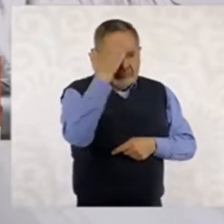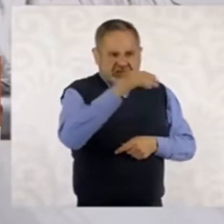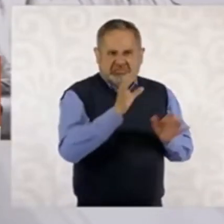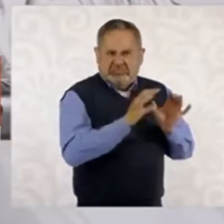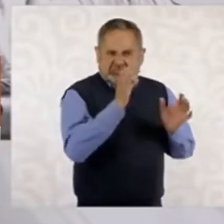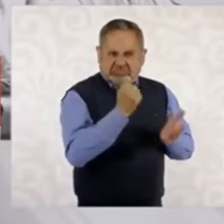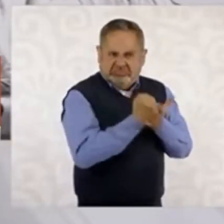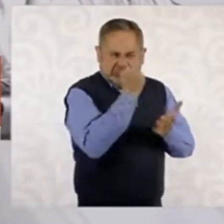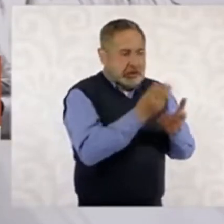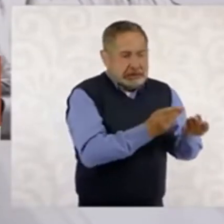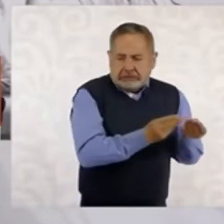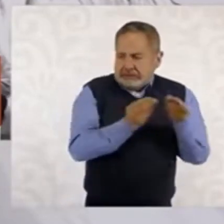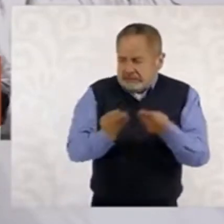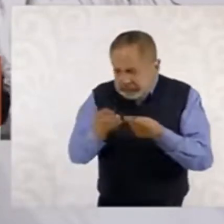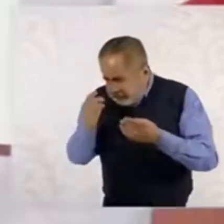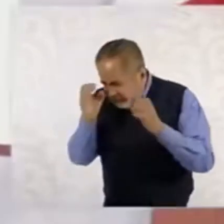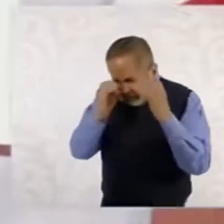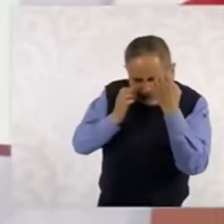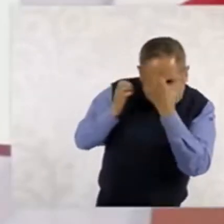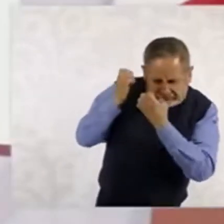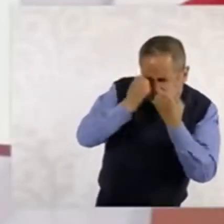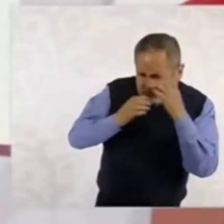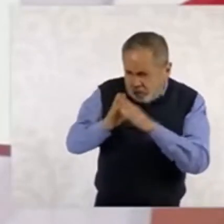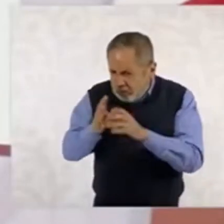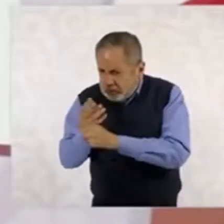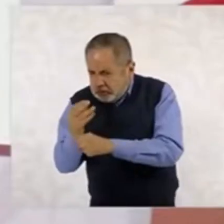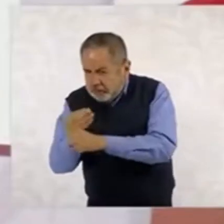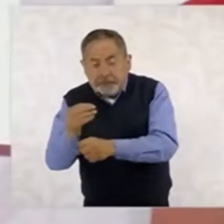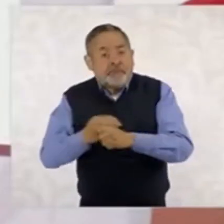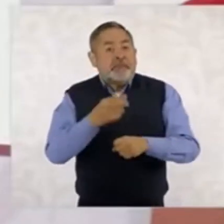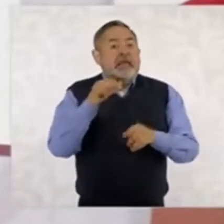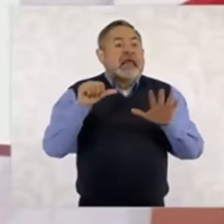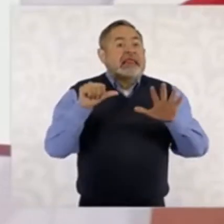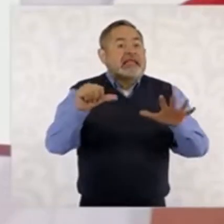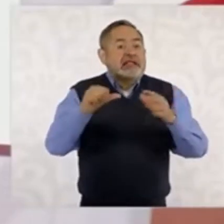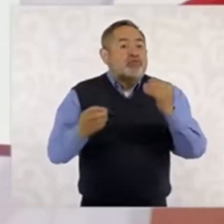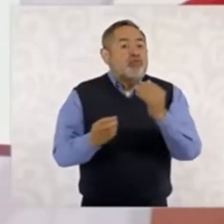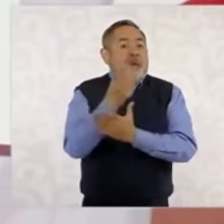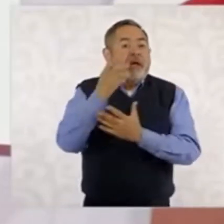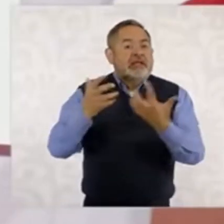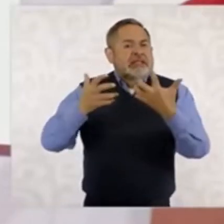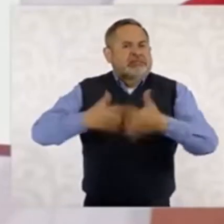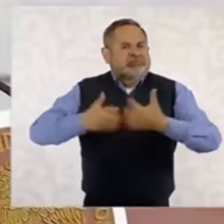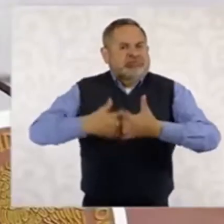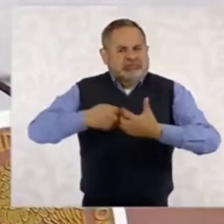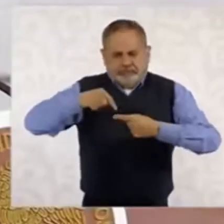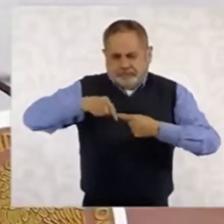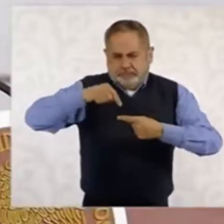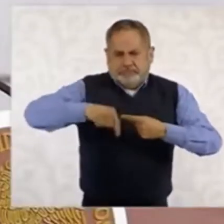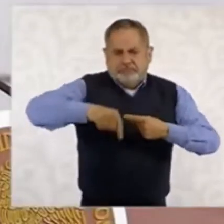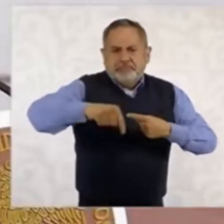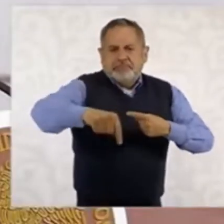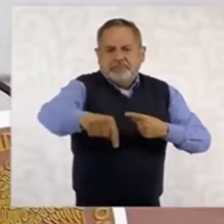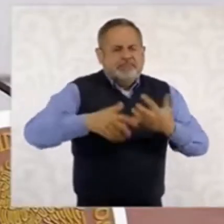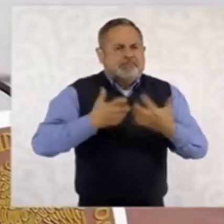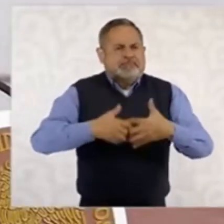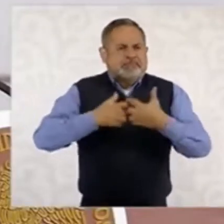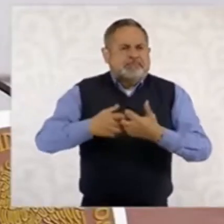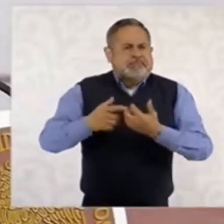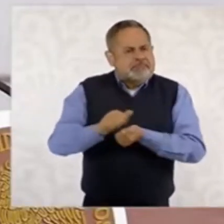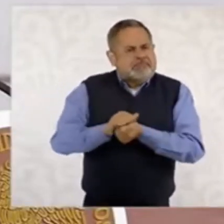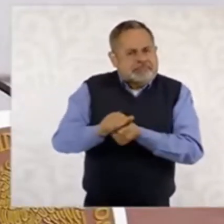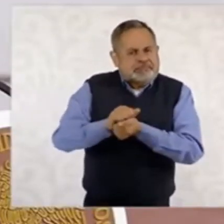Regional de Calidad del Agua del Noreste, la construcción de 16 nuevas plantas potabilizadoras, 16 sistemas